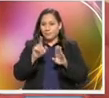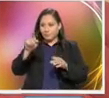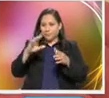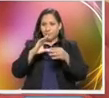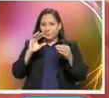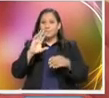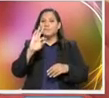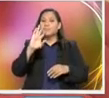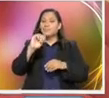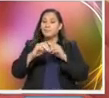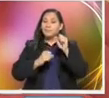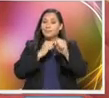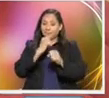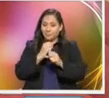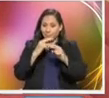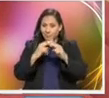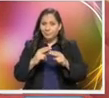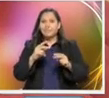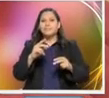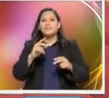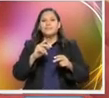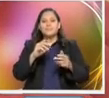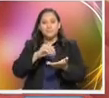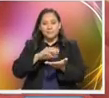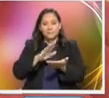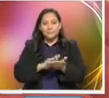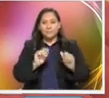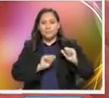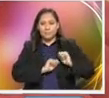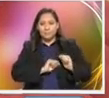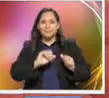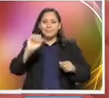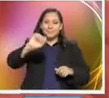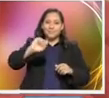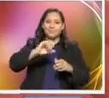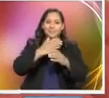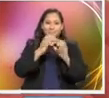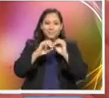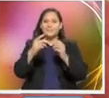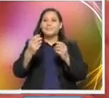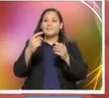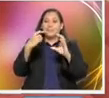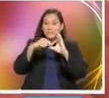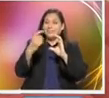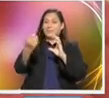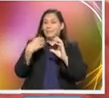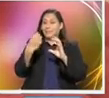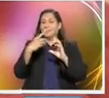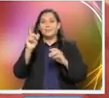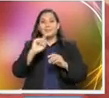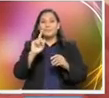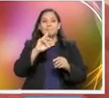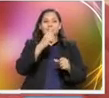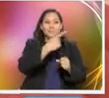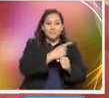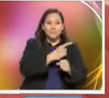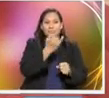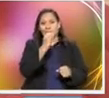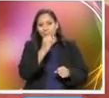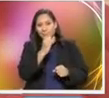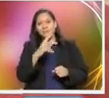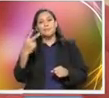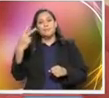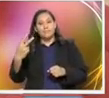cumplen 49 años de la publicación del Sargento Pimienta. Antes de que empiecen a tuitearme todos los bitlemaníacos, no, se publicó el 1 de junio, no el